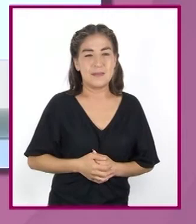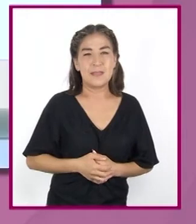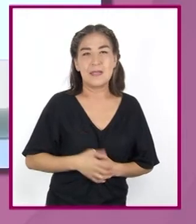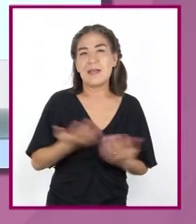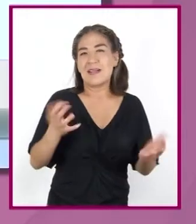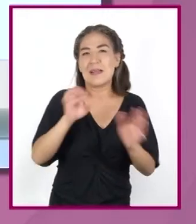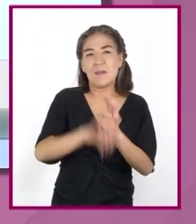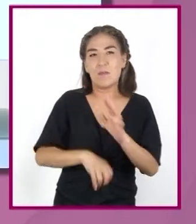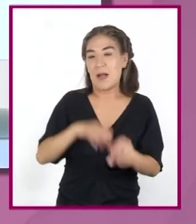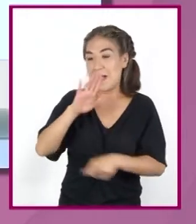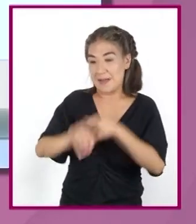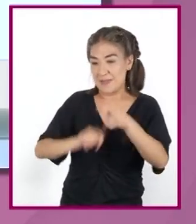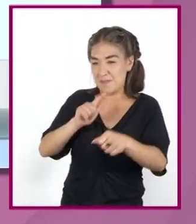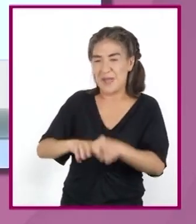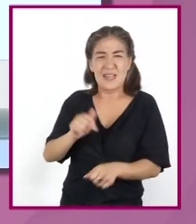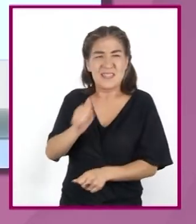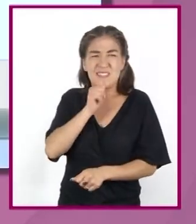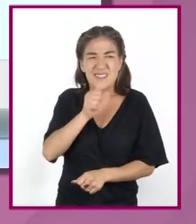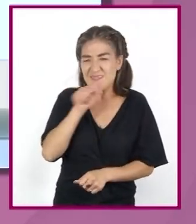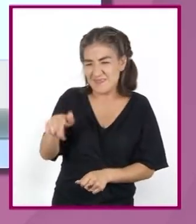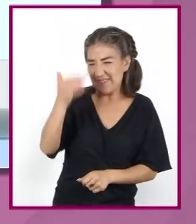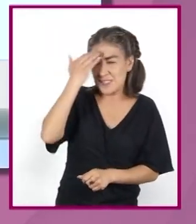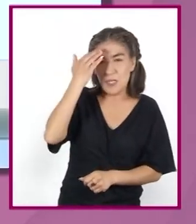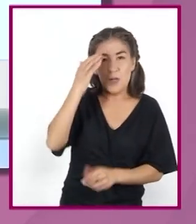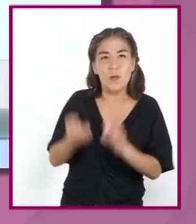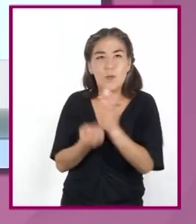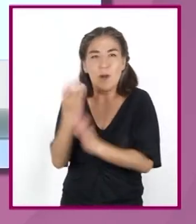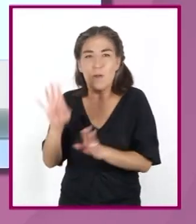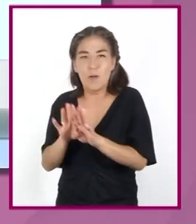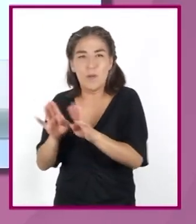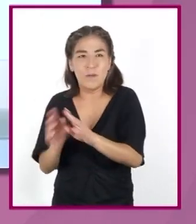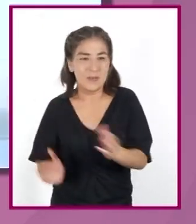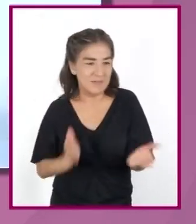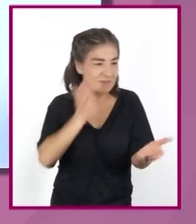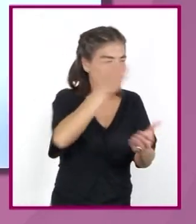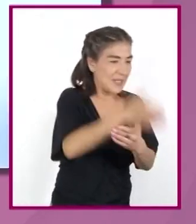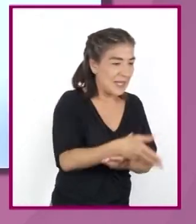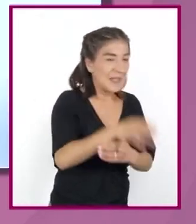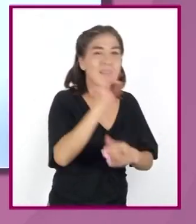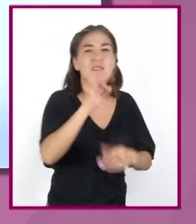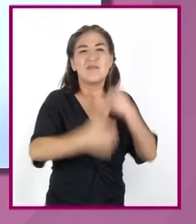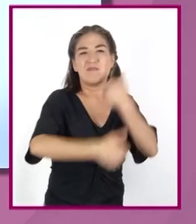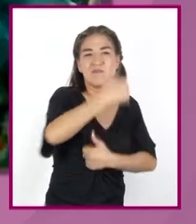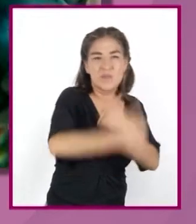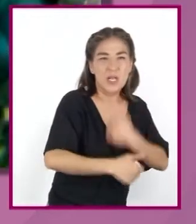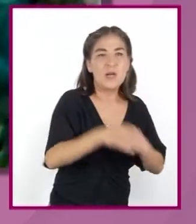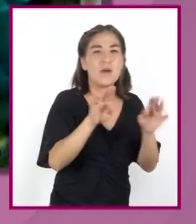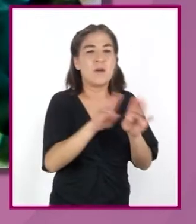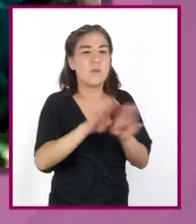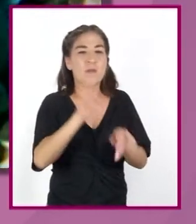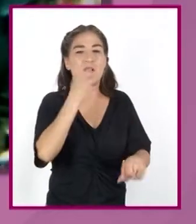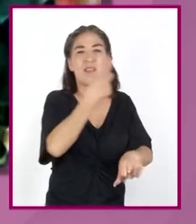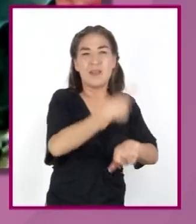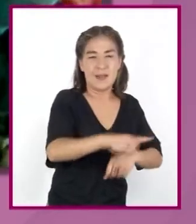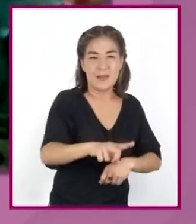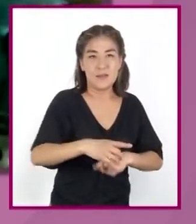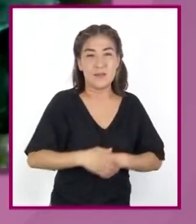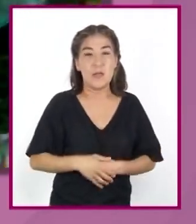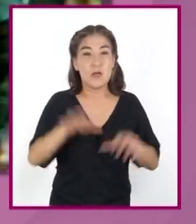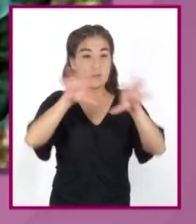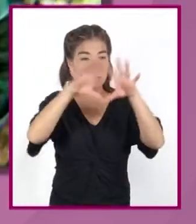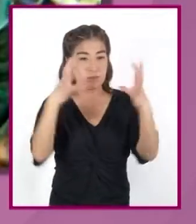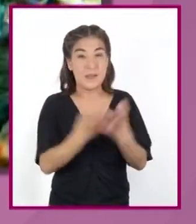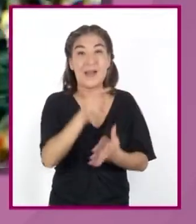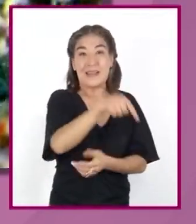exótica que se introduce a una nueva área y causa daños al reproducirse, al competir con otras especies, etc. A nivel global, son la